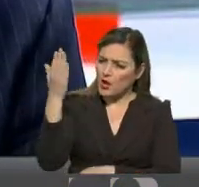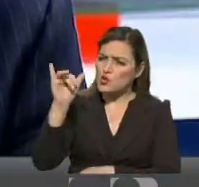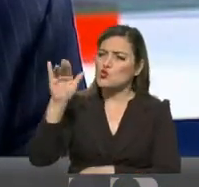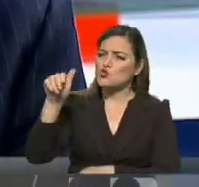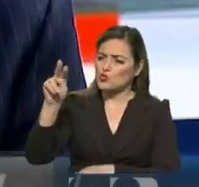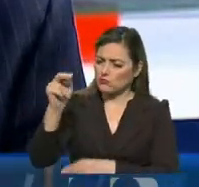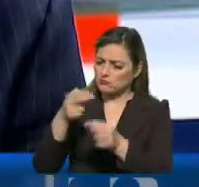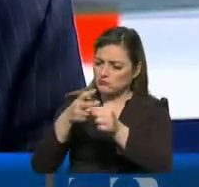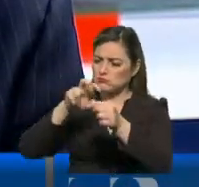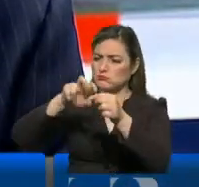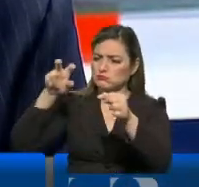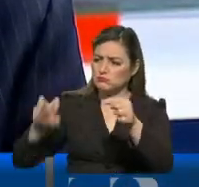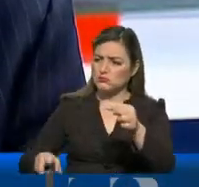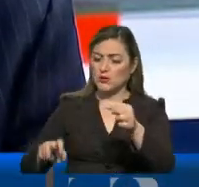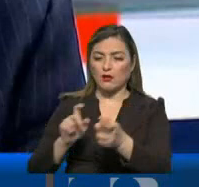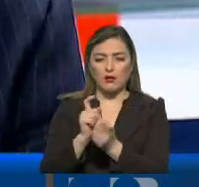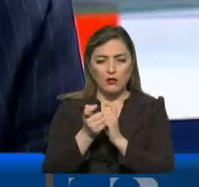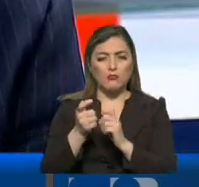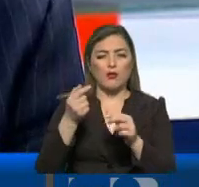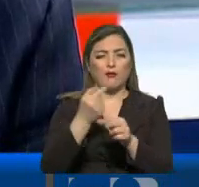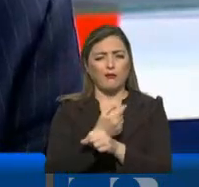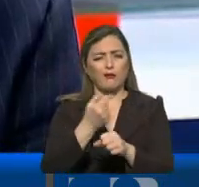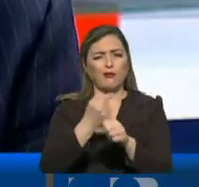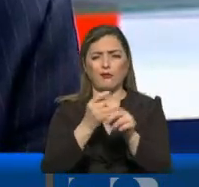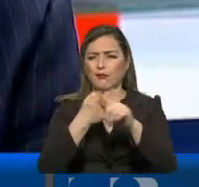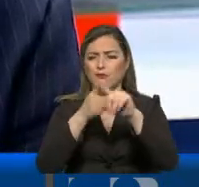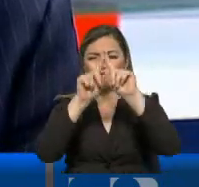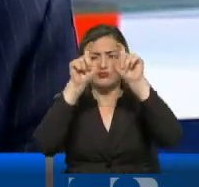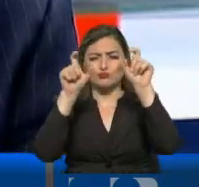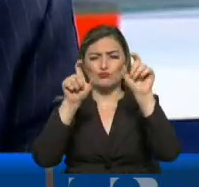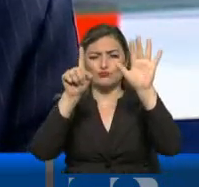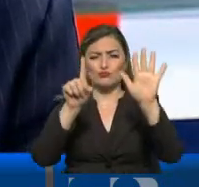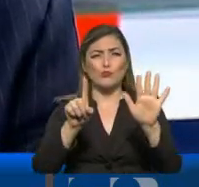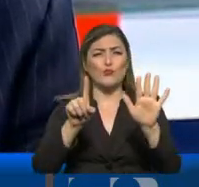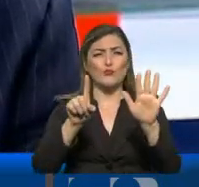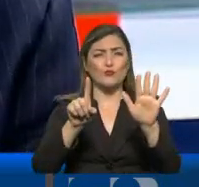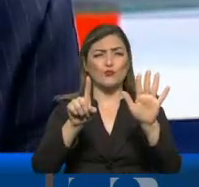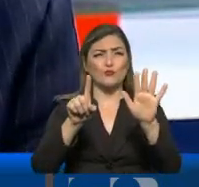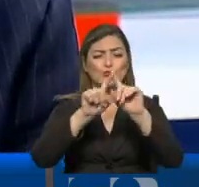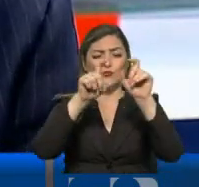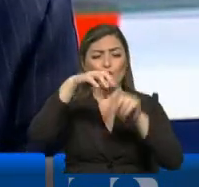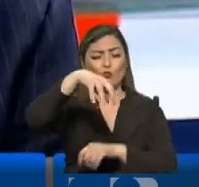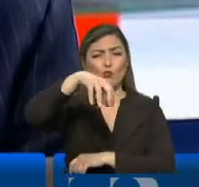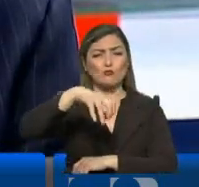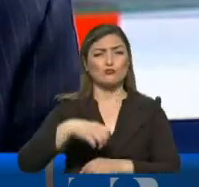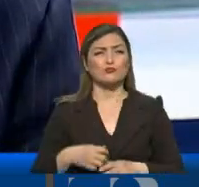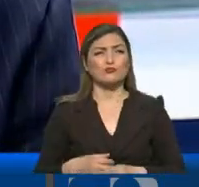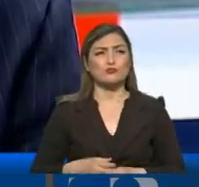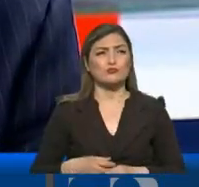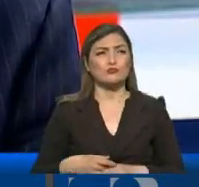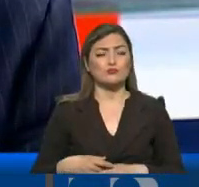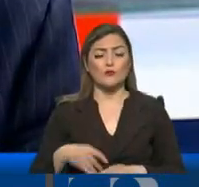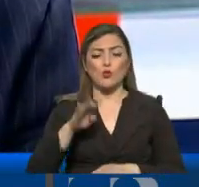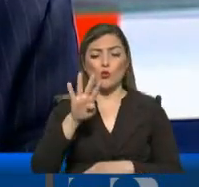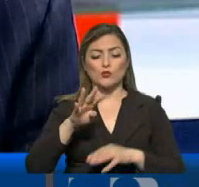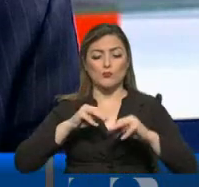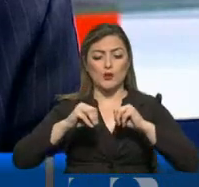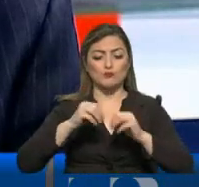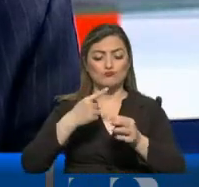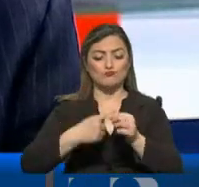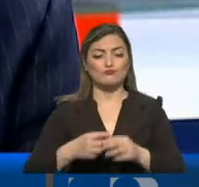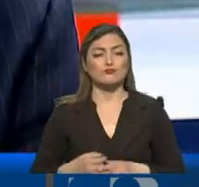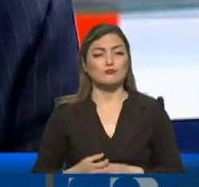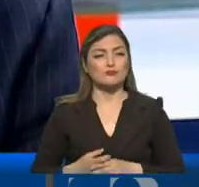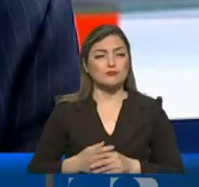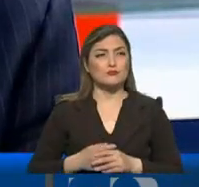inestabilidad, cambios de gerentes en todas las empresas, 6 en la empresa de agua potable, 4 en el Metro de Quito, lo cual ha